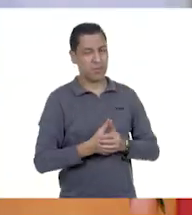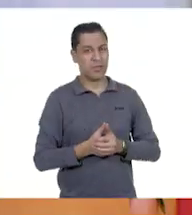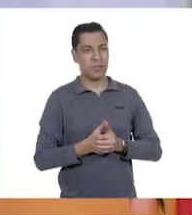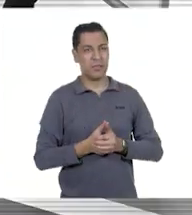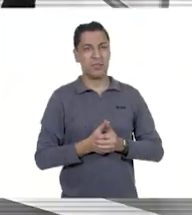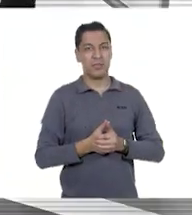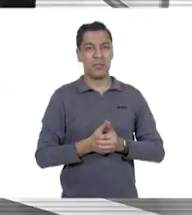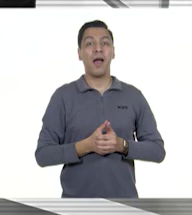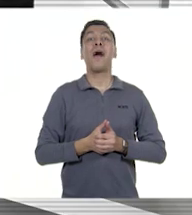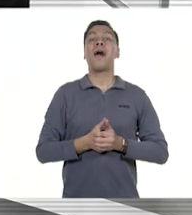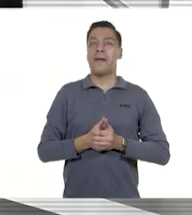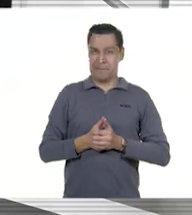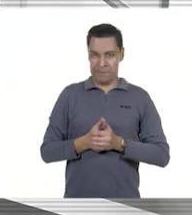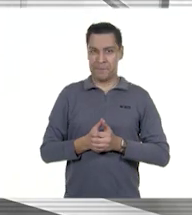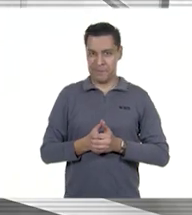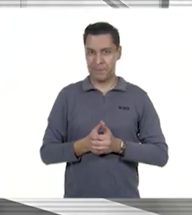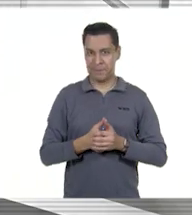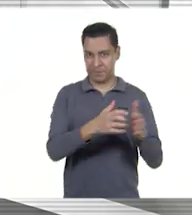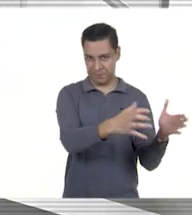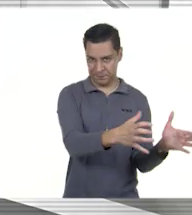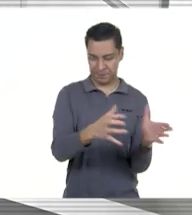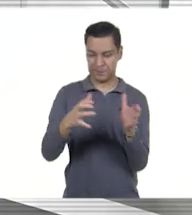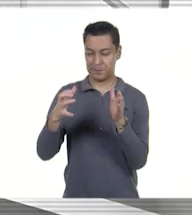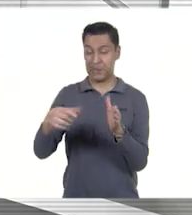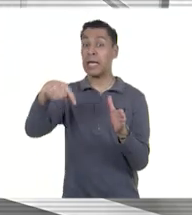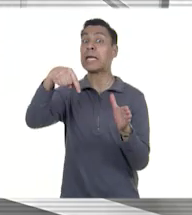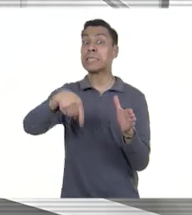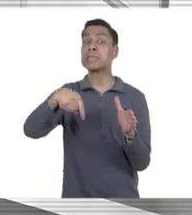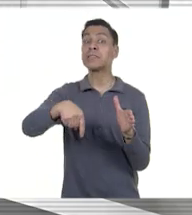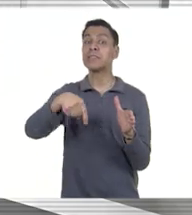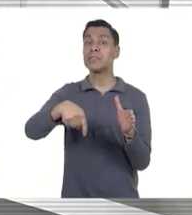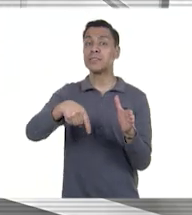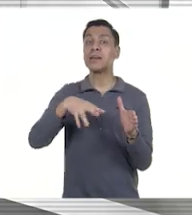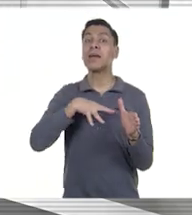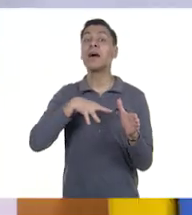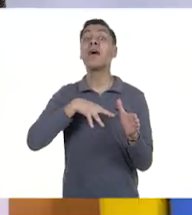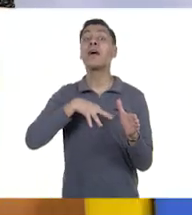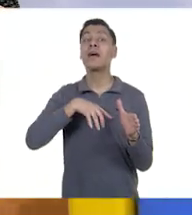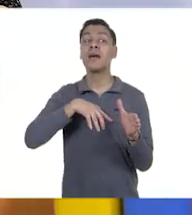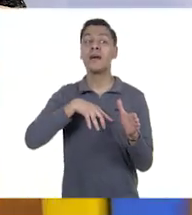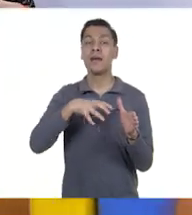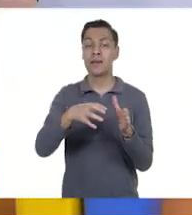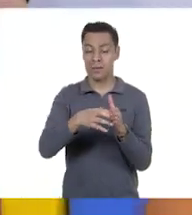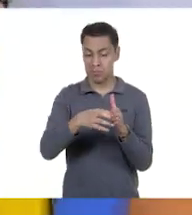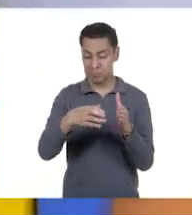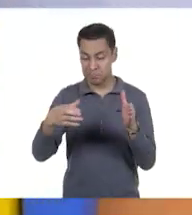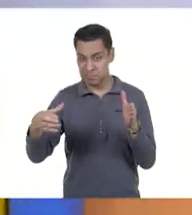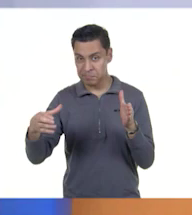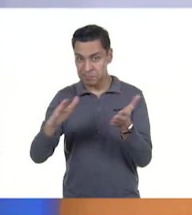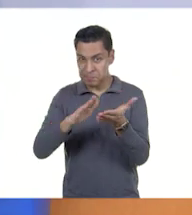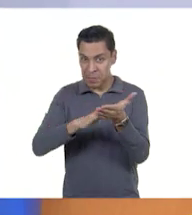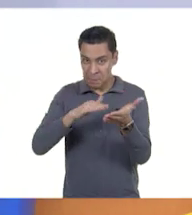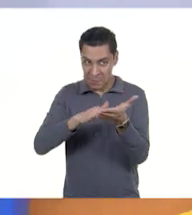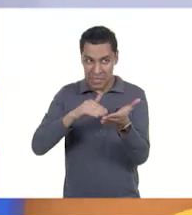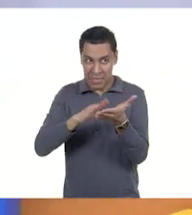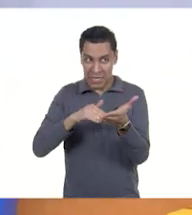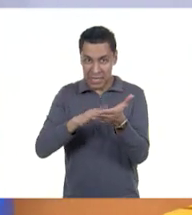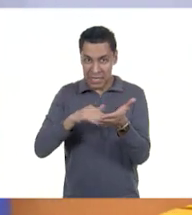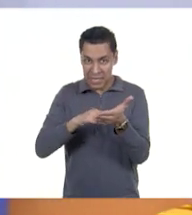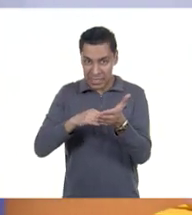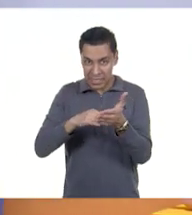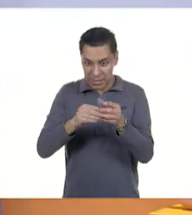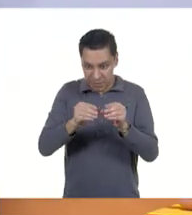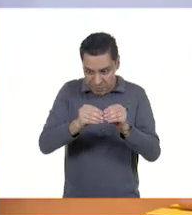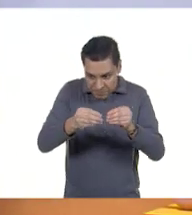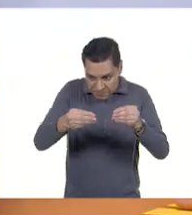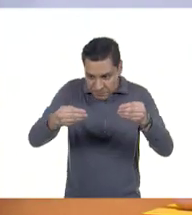ahí viene. Muy bien. En esta cajita tenemos algunas frases que no sabemos qué dicen.